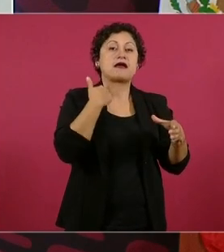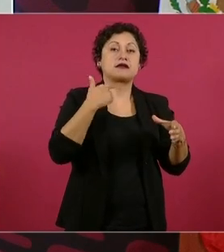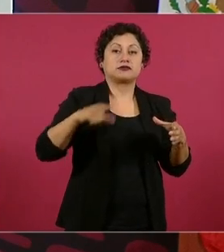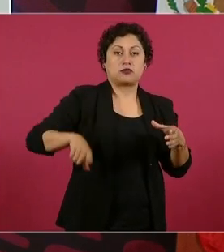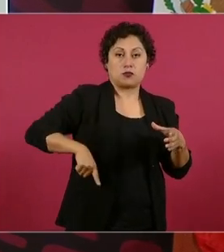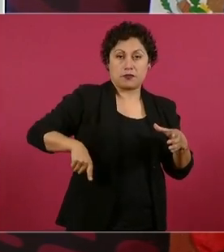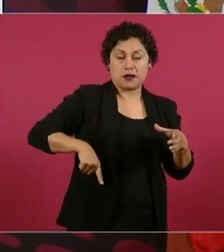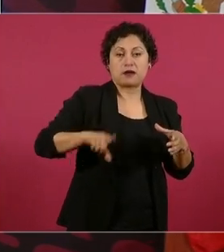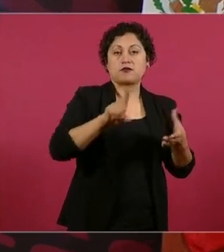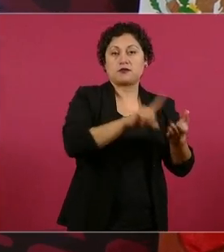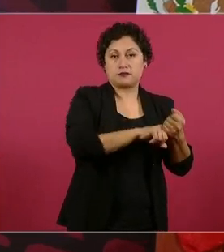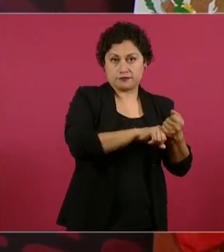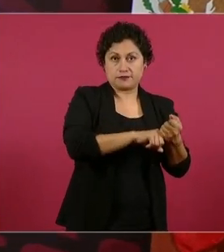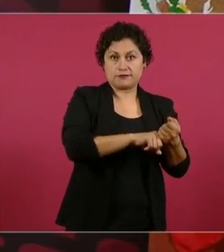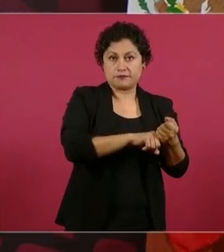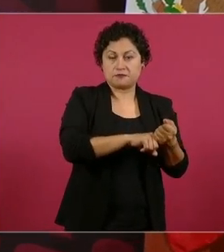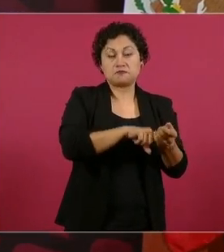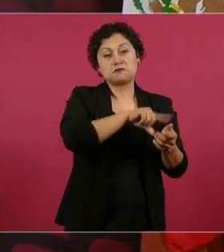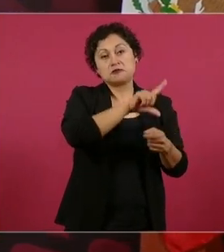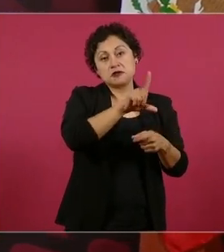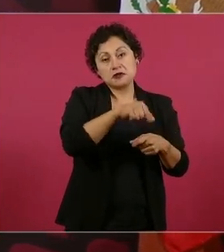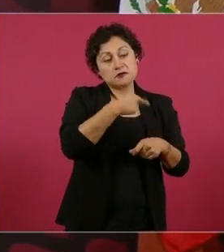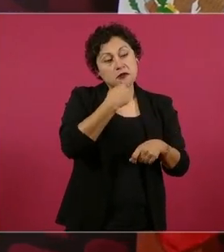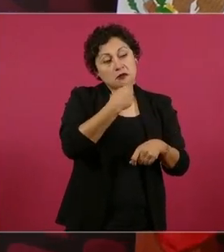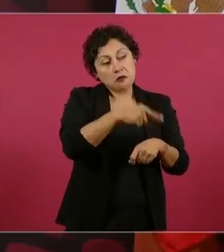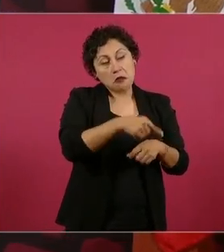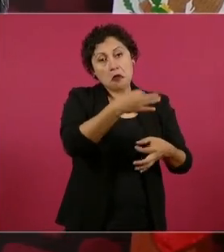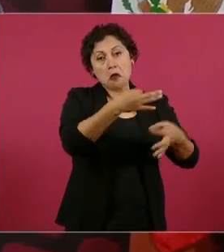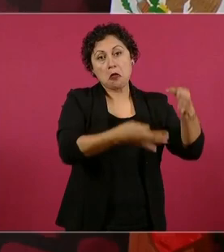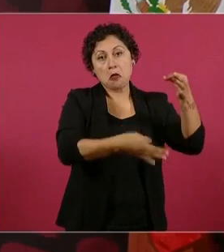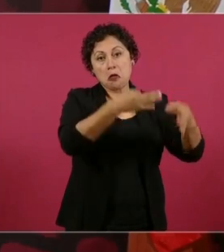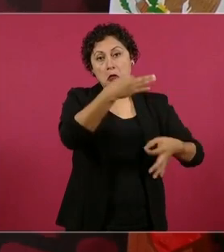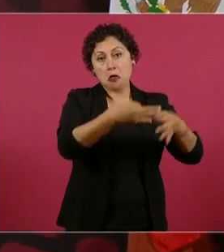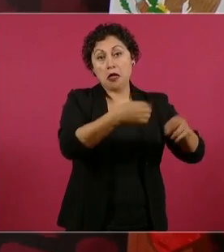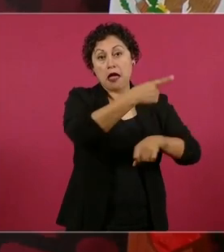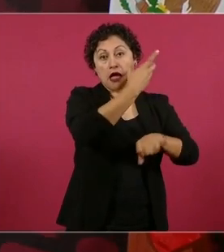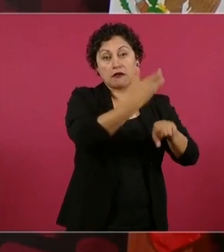le confiscan dinero y nos mandan